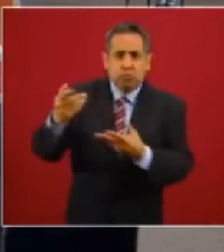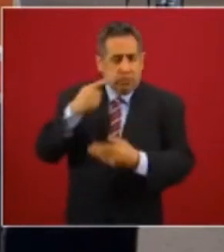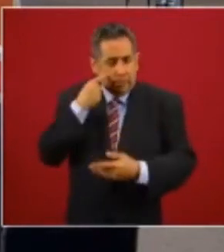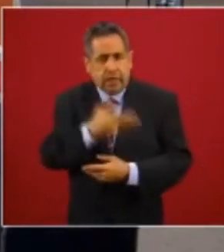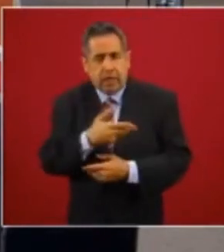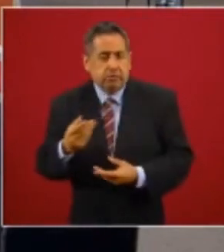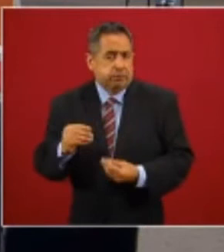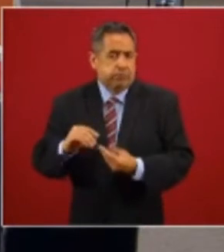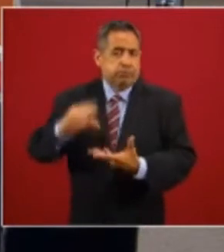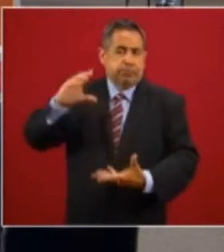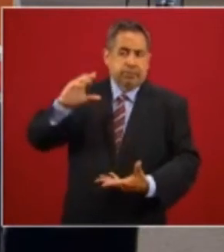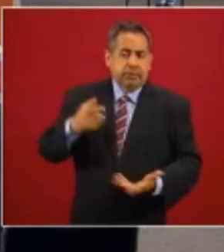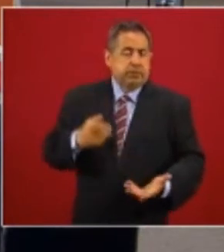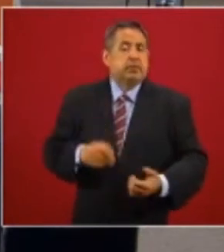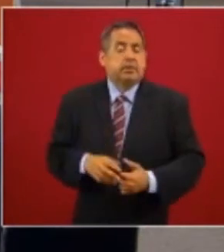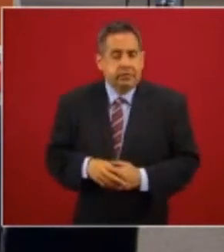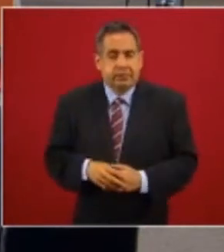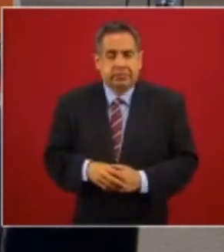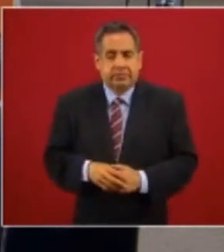de agua.